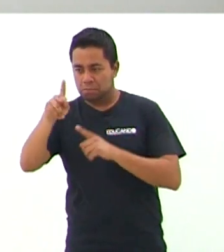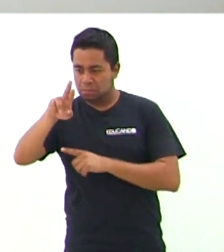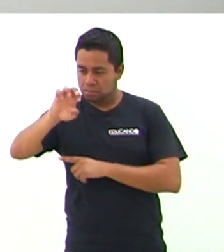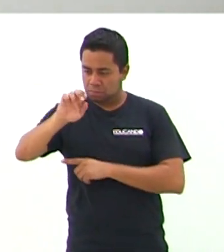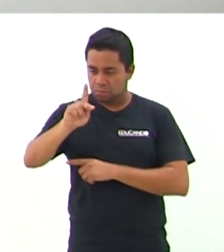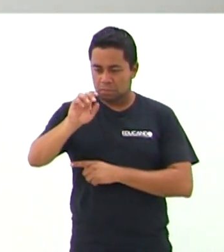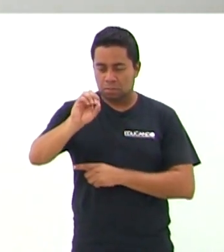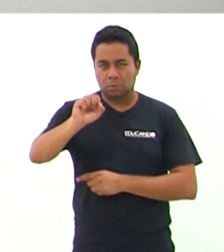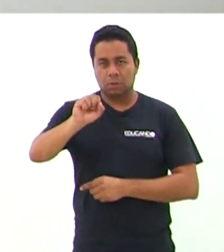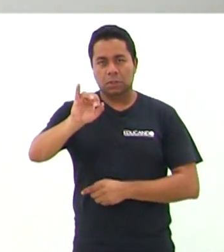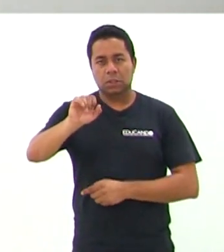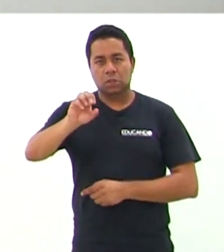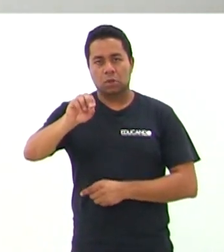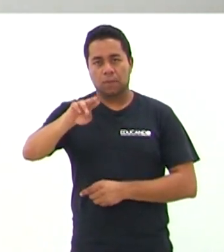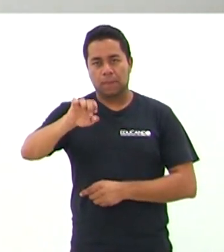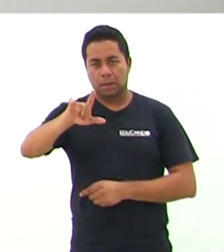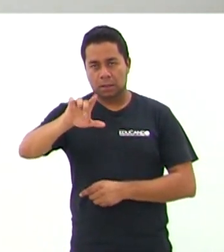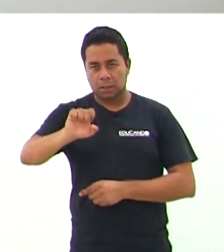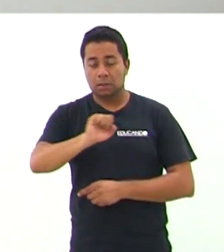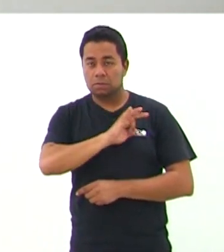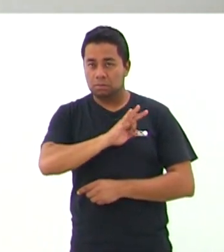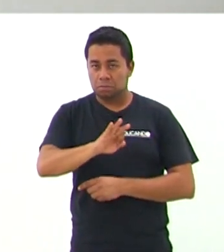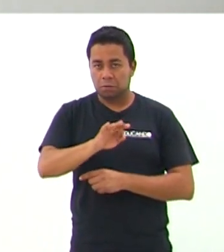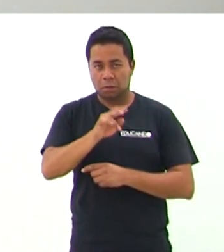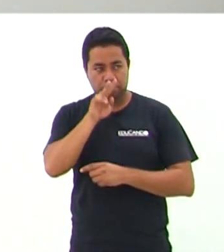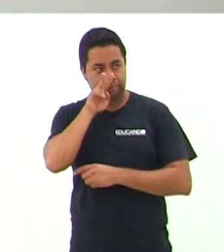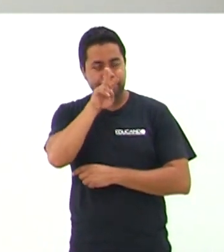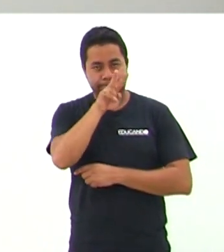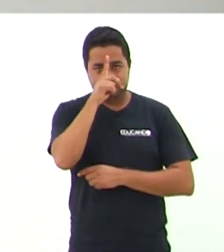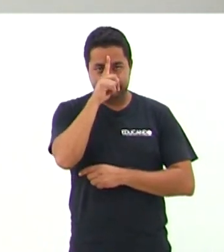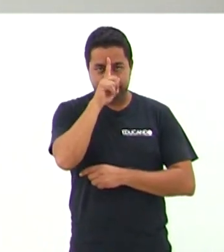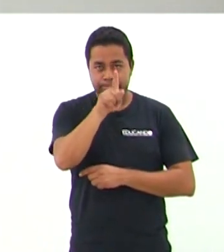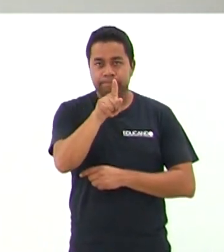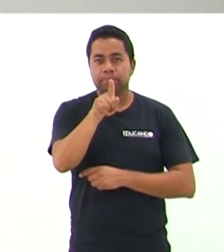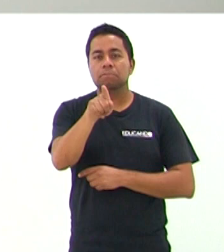en cuenta para poder realizar